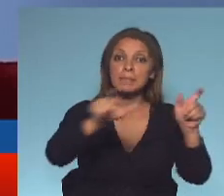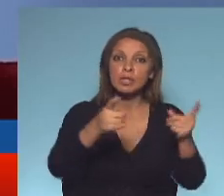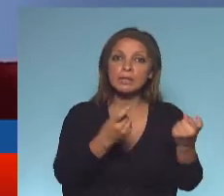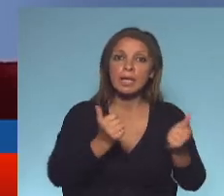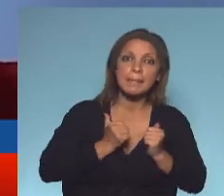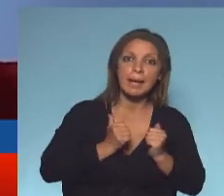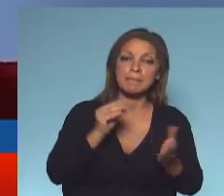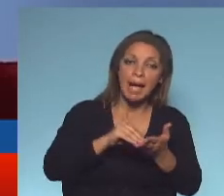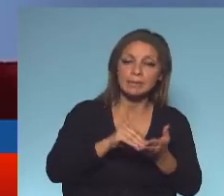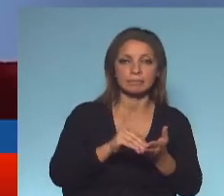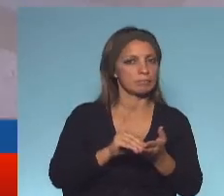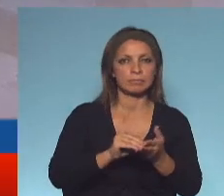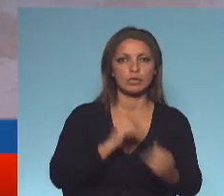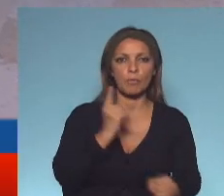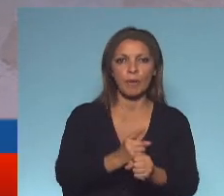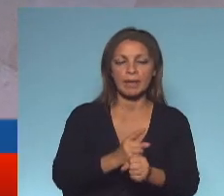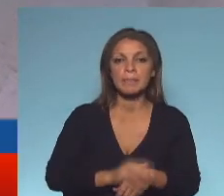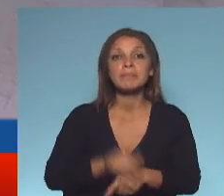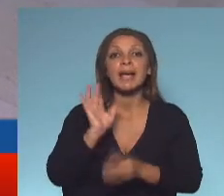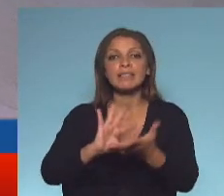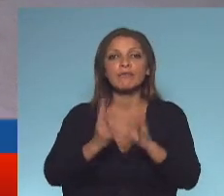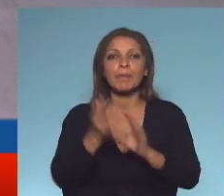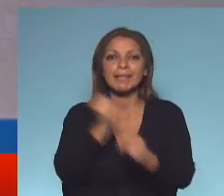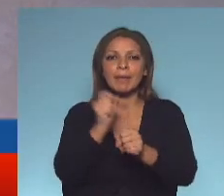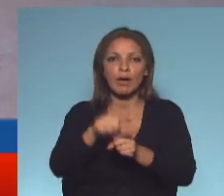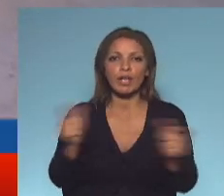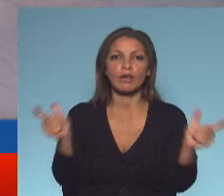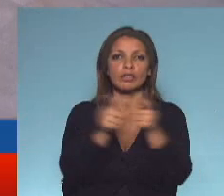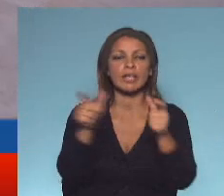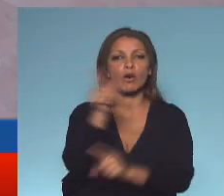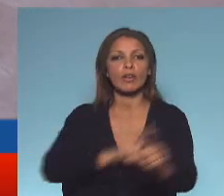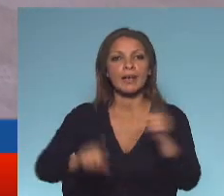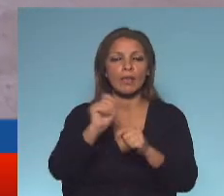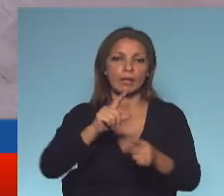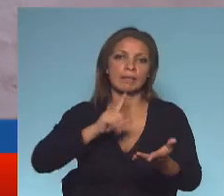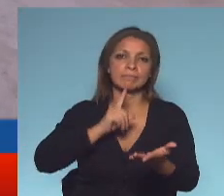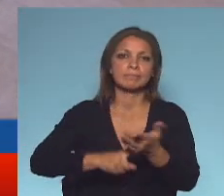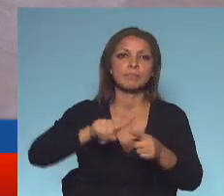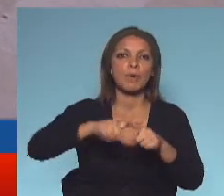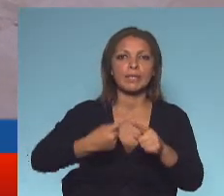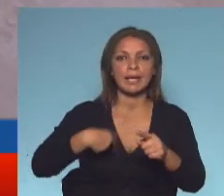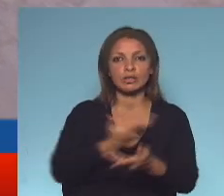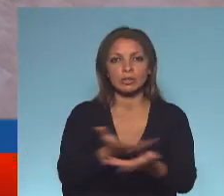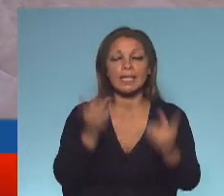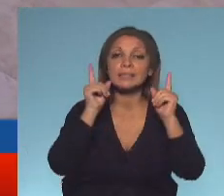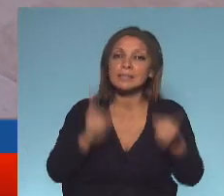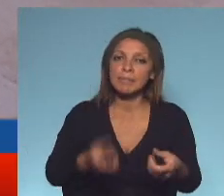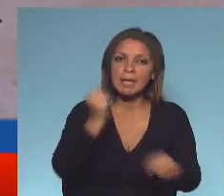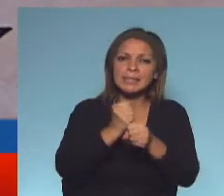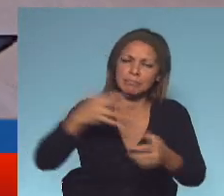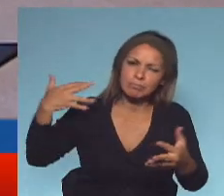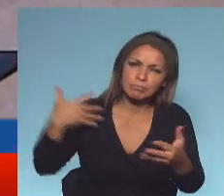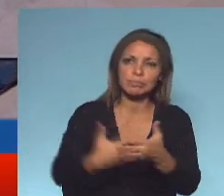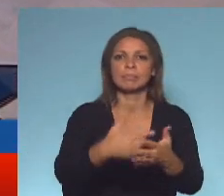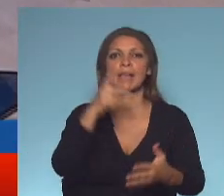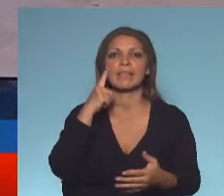esperar más. Esto es lo que hacemos desde el Consejo Coordinador de Políticas Sociales y, por último, trabajamos muy fuerte en estos últimos 30